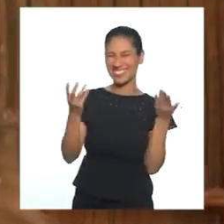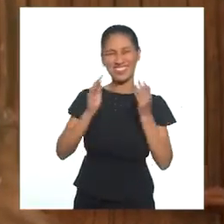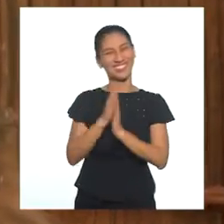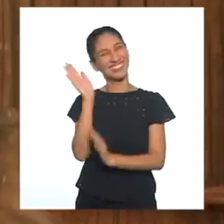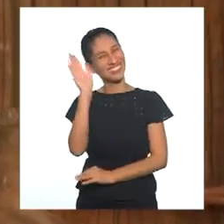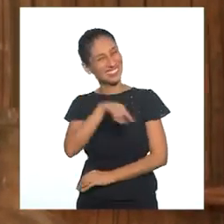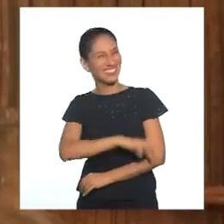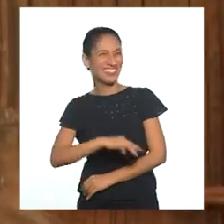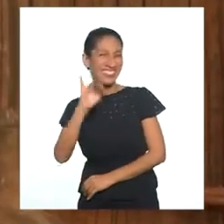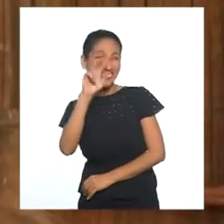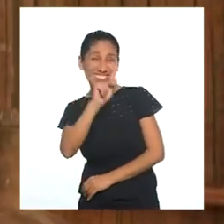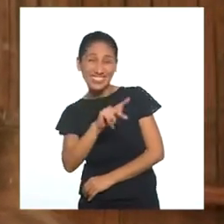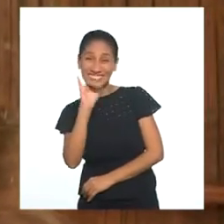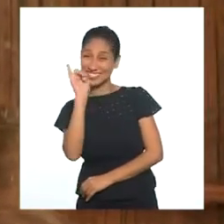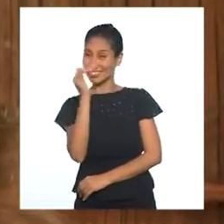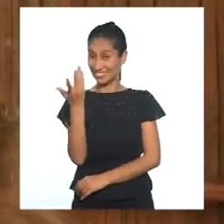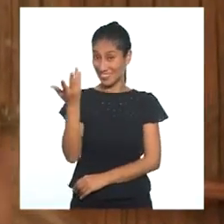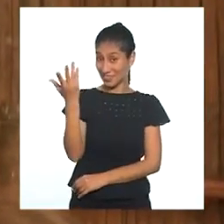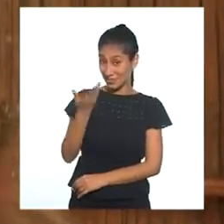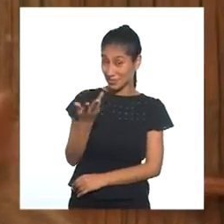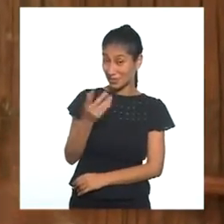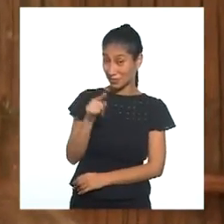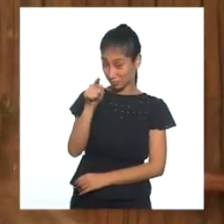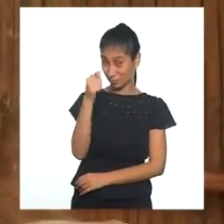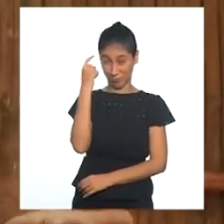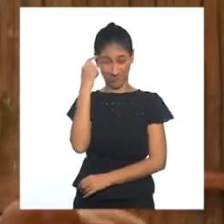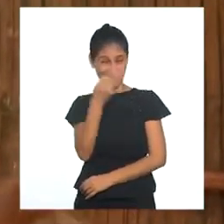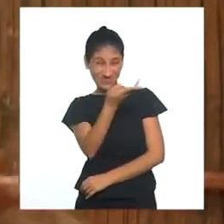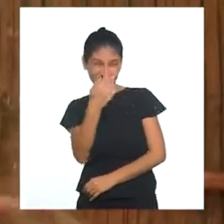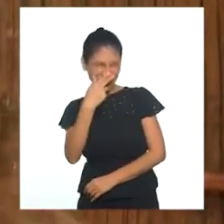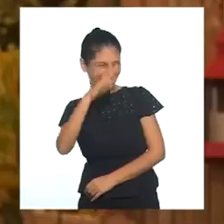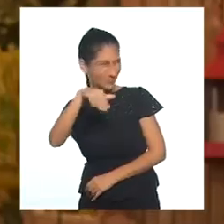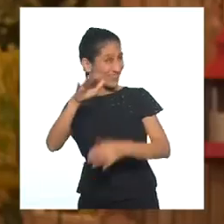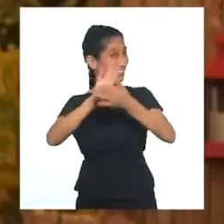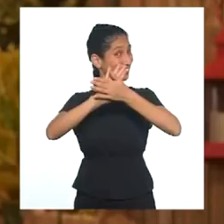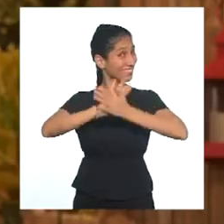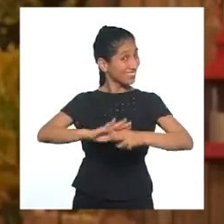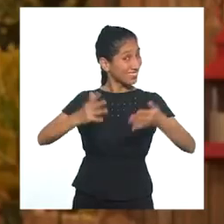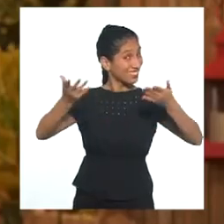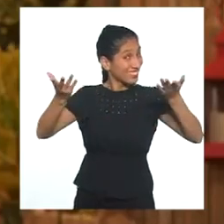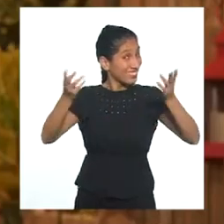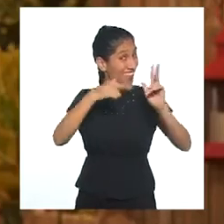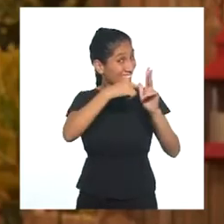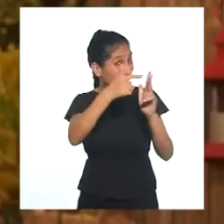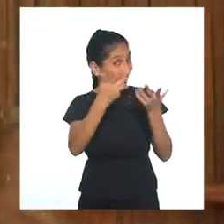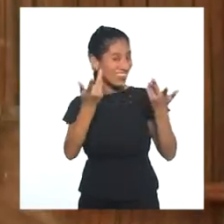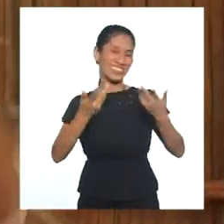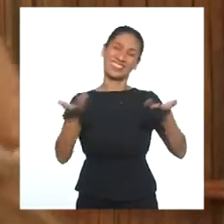¡Ay, Miki! ¿De verdad crees que estarán tranquilos? Eso espero.